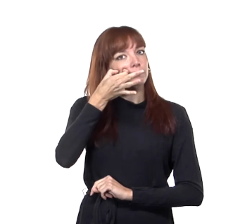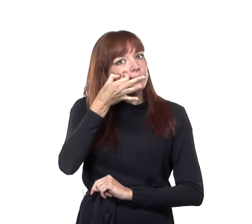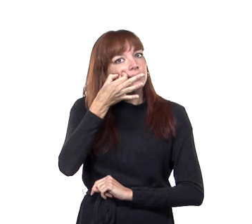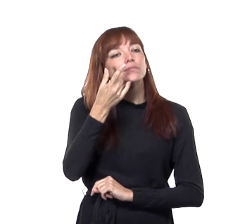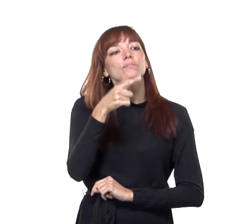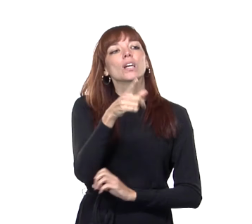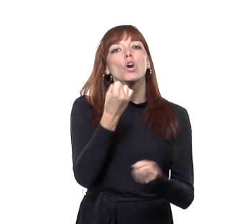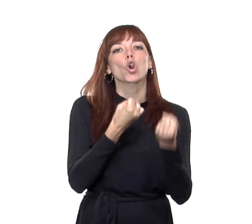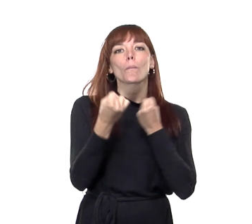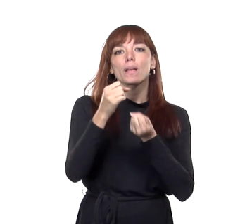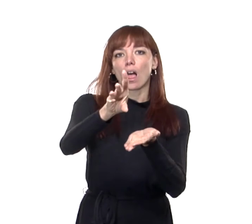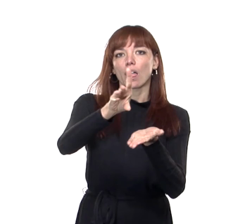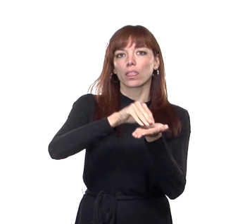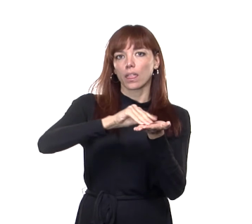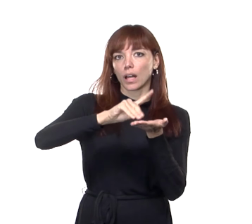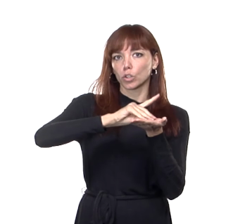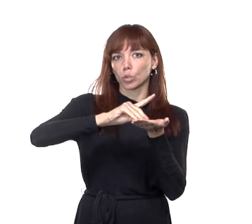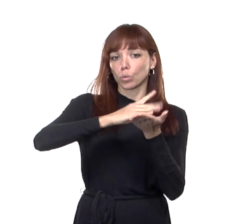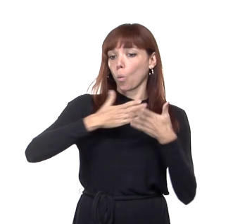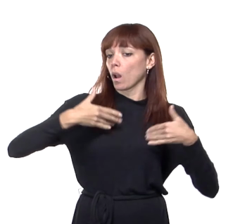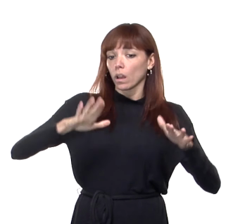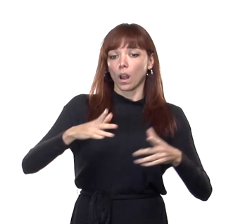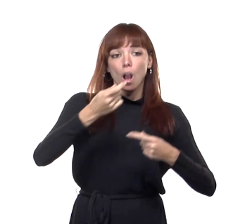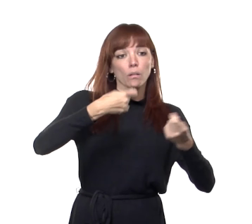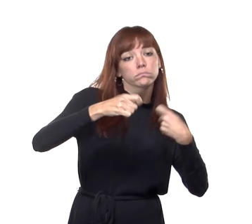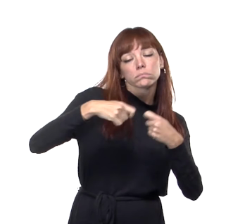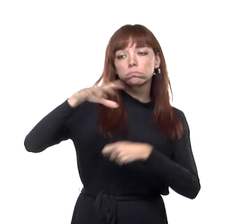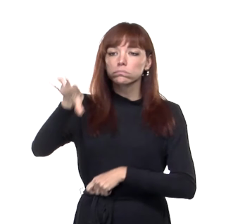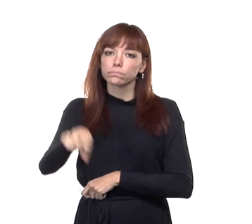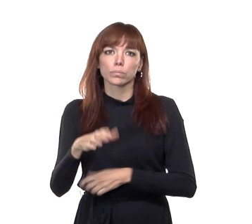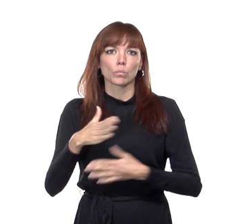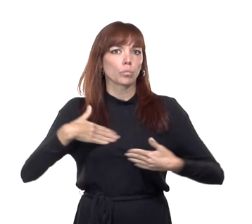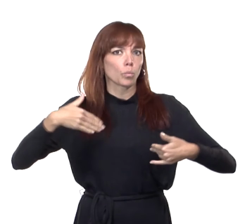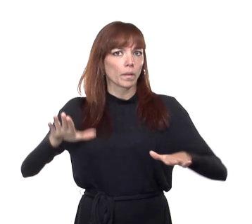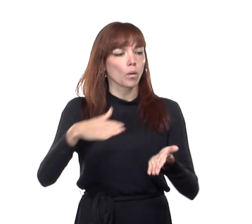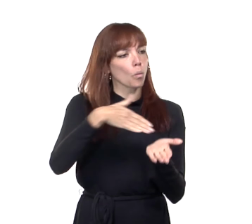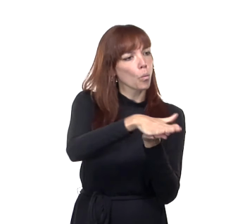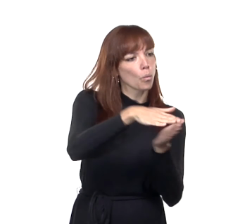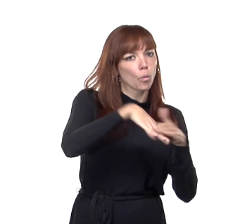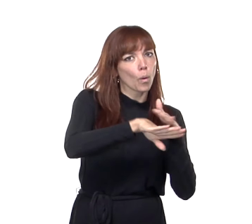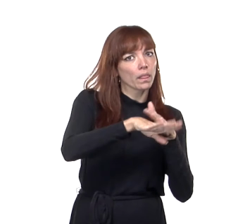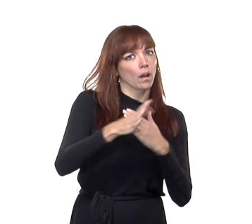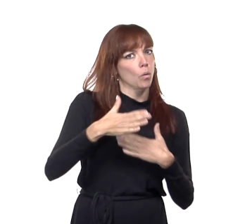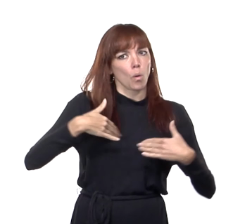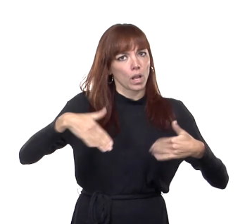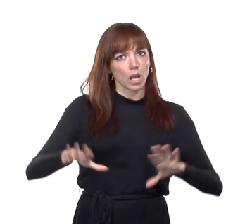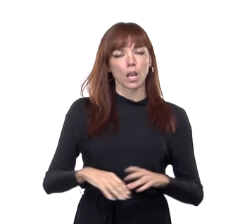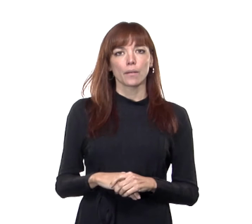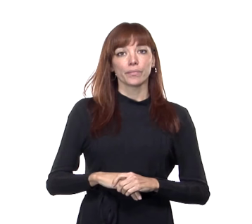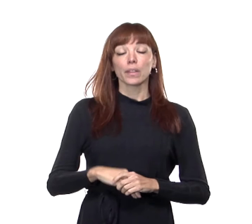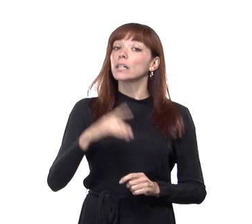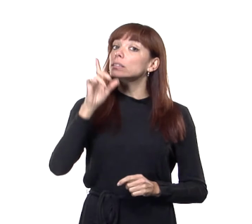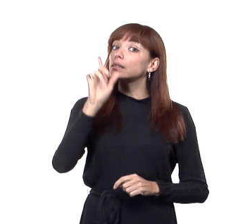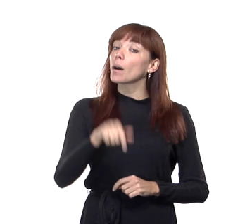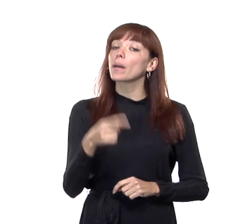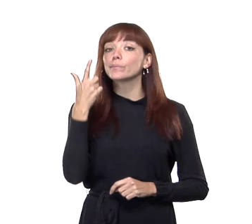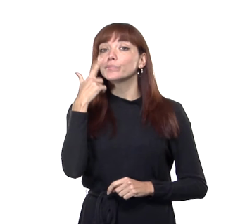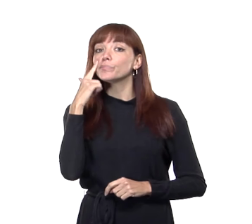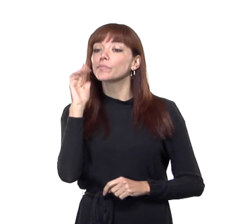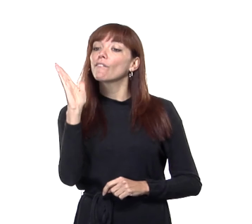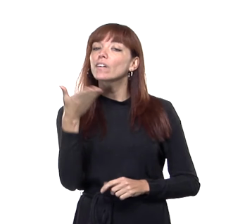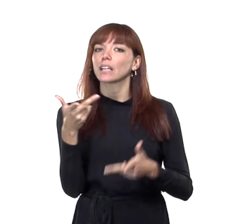de datos en donde cualquiera puede comprar y vender datos personales y cualquiera puede recolectar los y por otra parte como eso afecta una